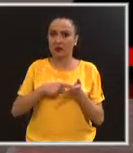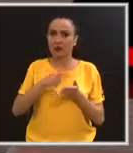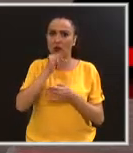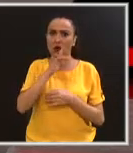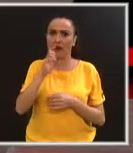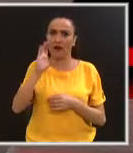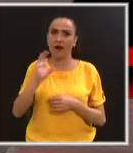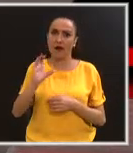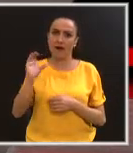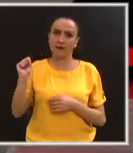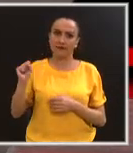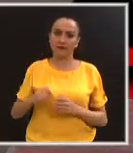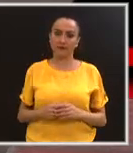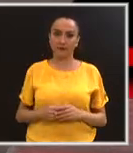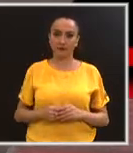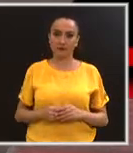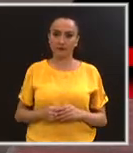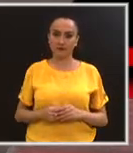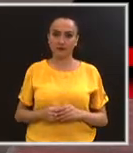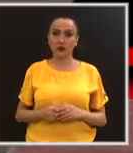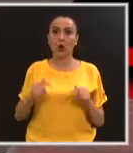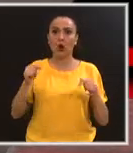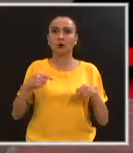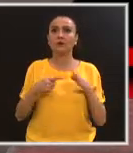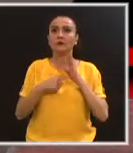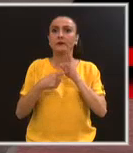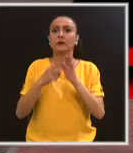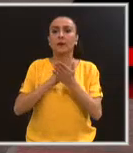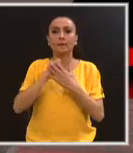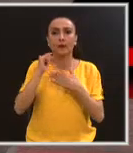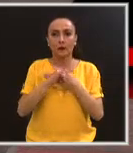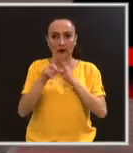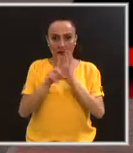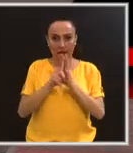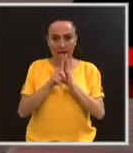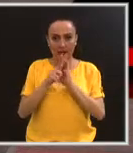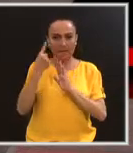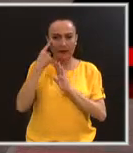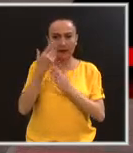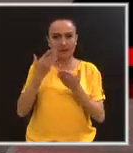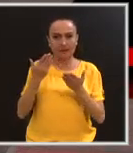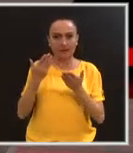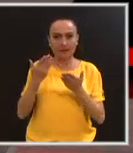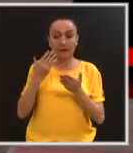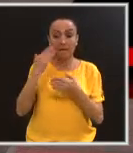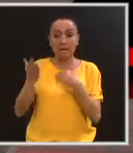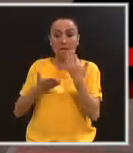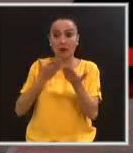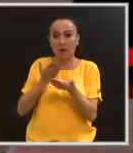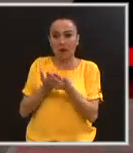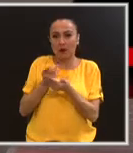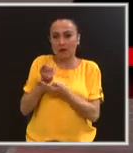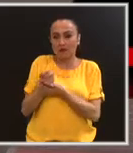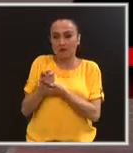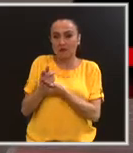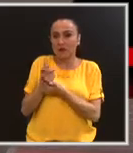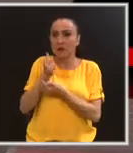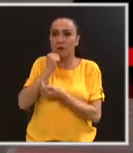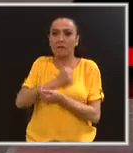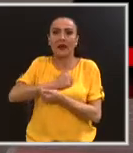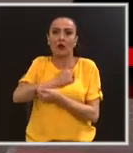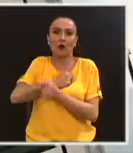costarricense del seguro social hoy se presentó un proyecto de ley para que propone precisamente condonar